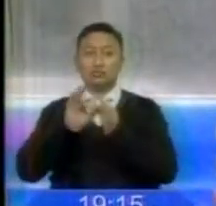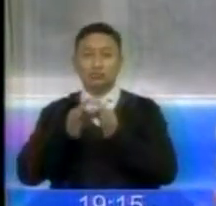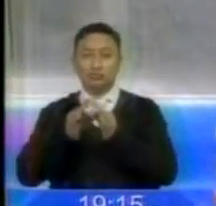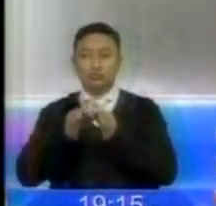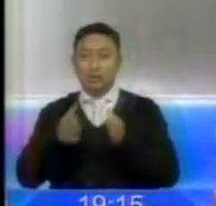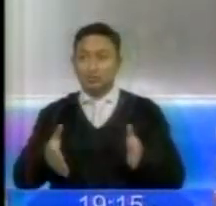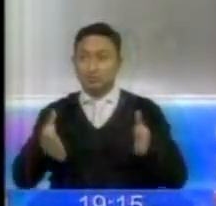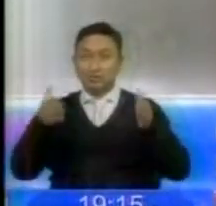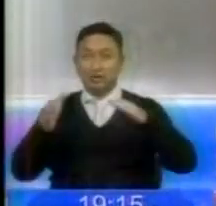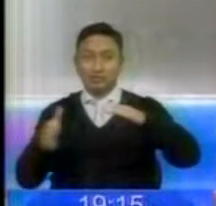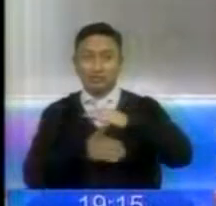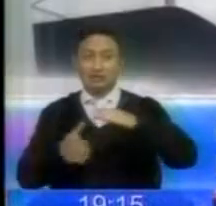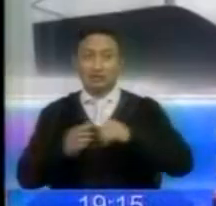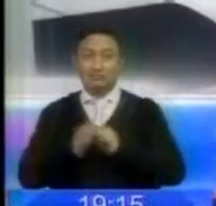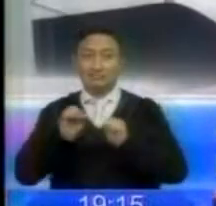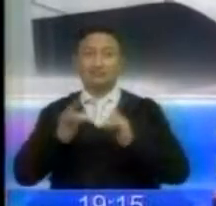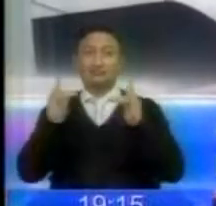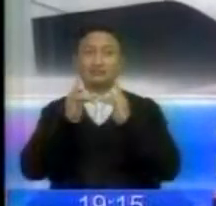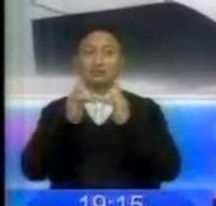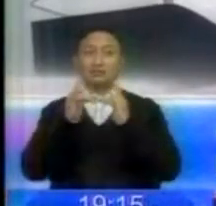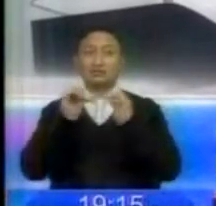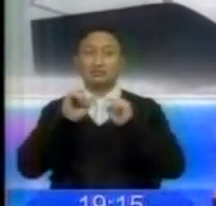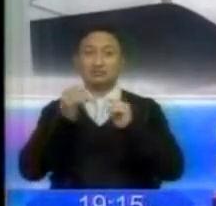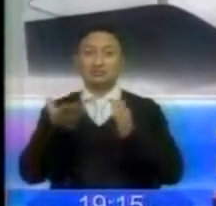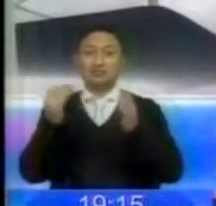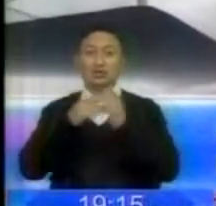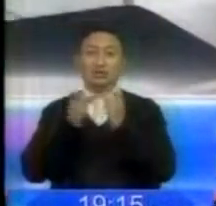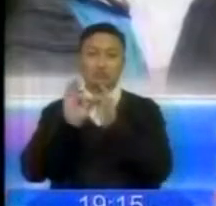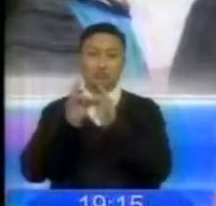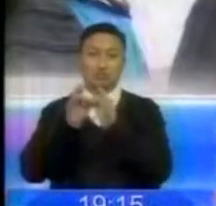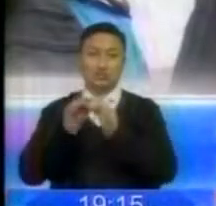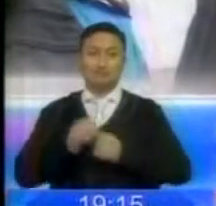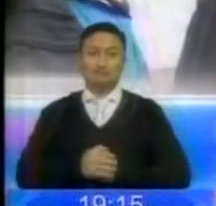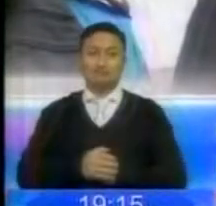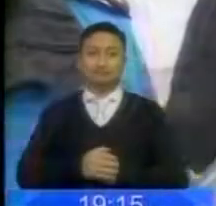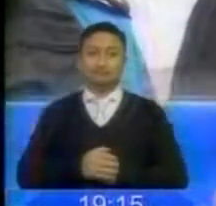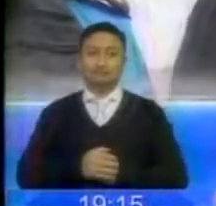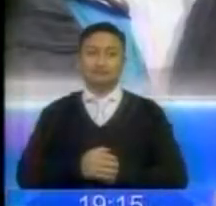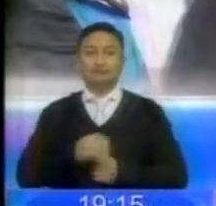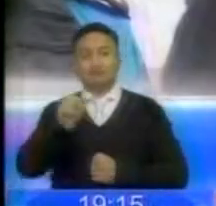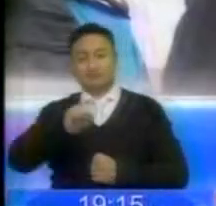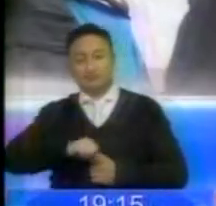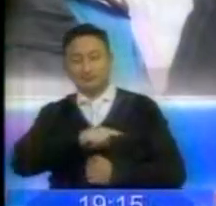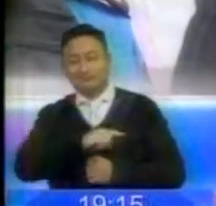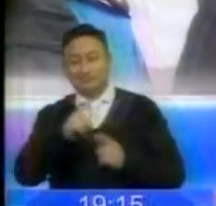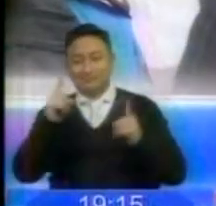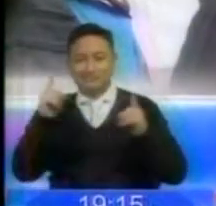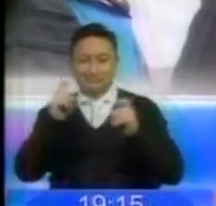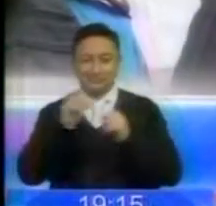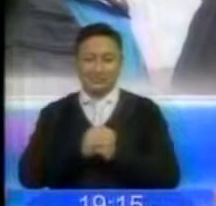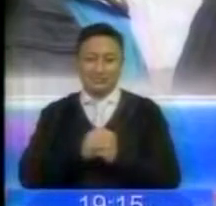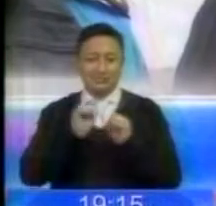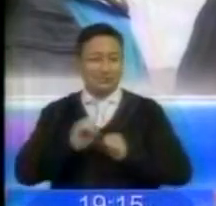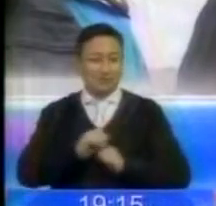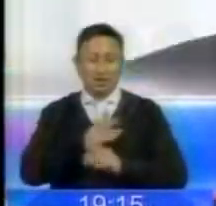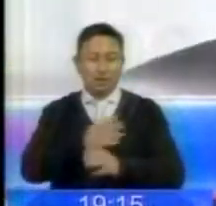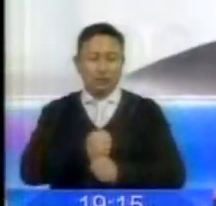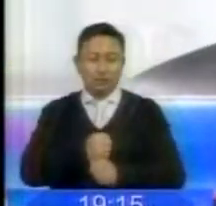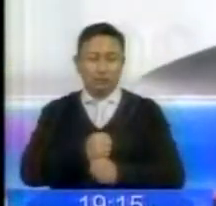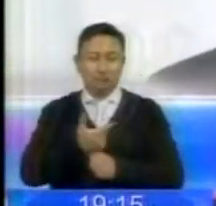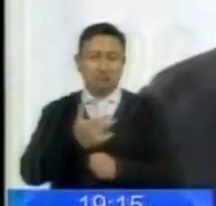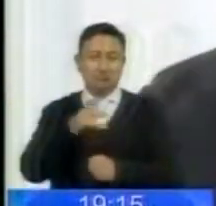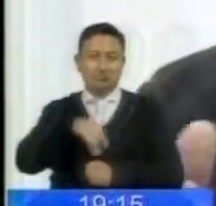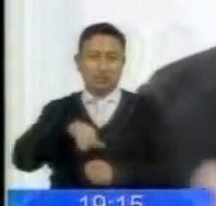paredes cocinas y las camas debieron ser arregladas hemos tenido complicaciones es decir hemos tenido que recuperar el ctt